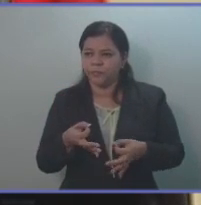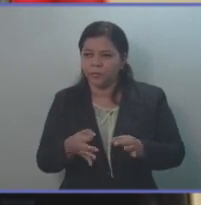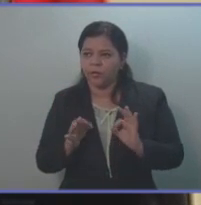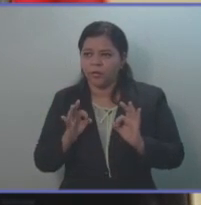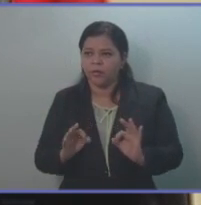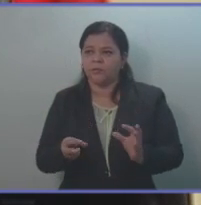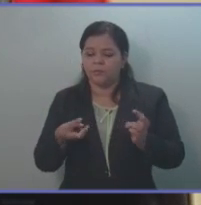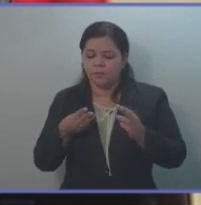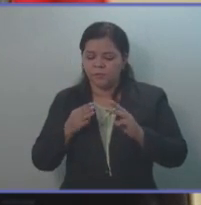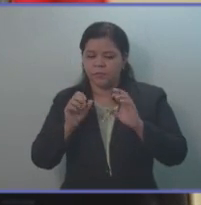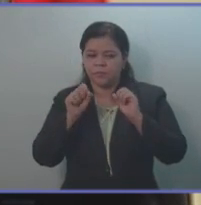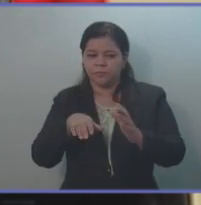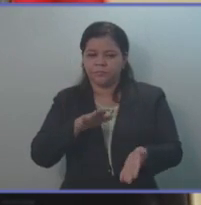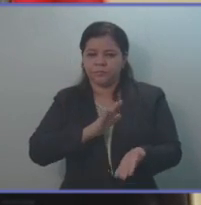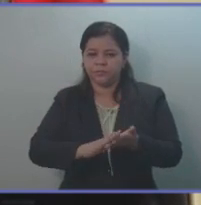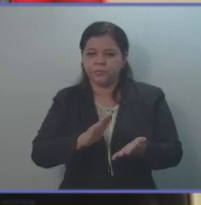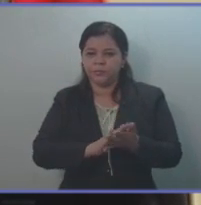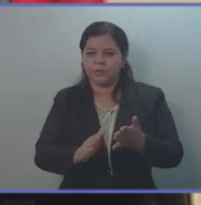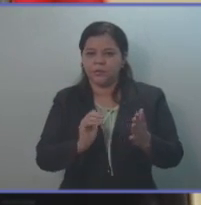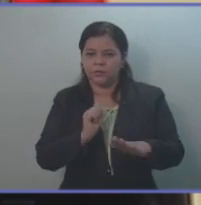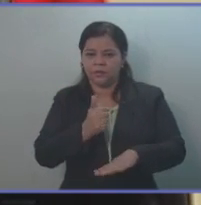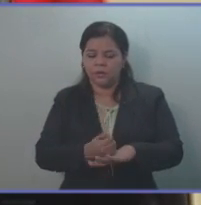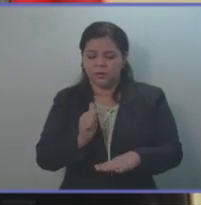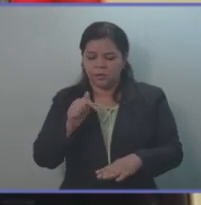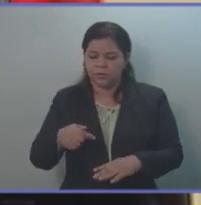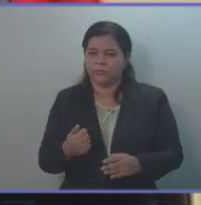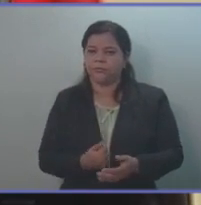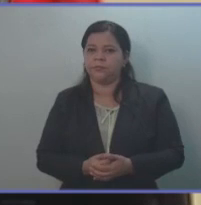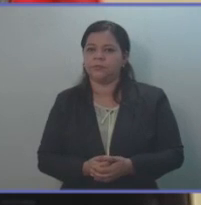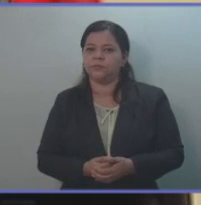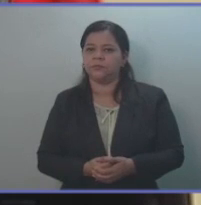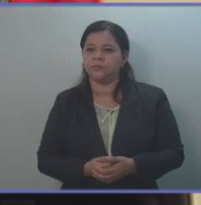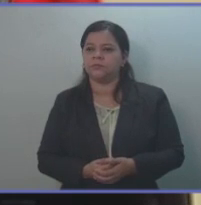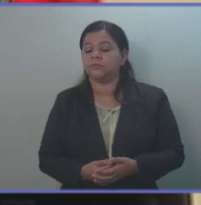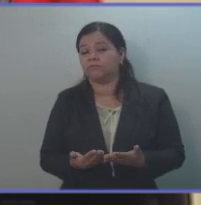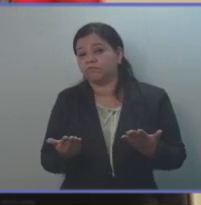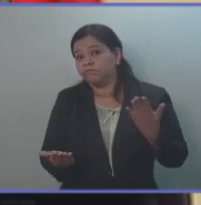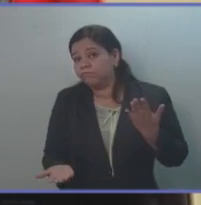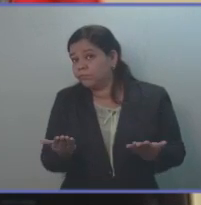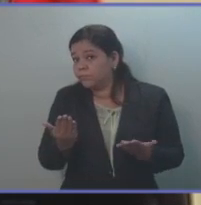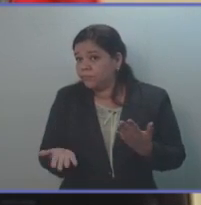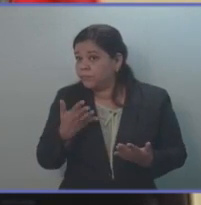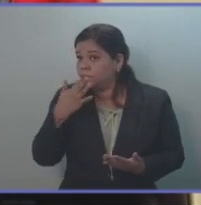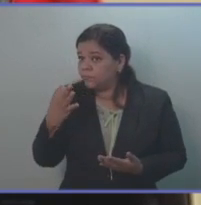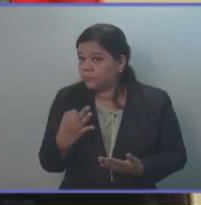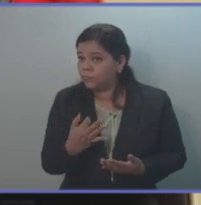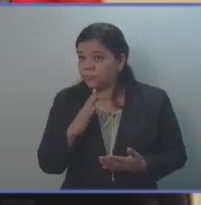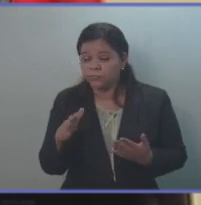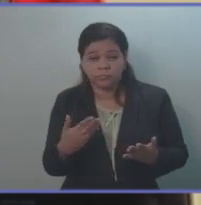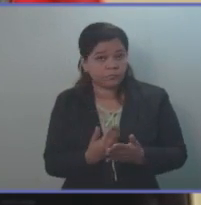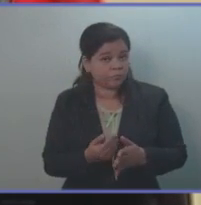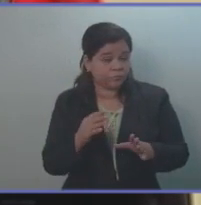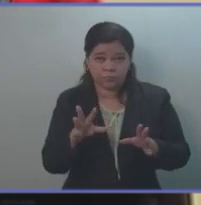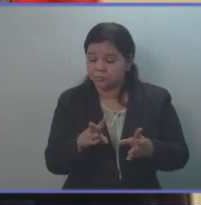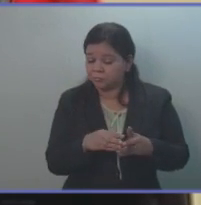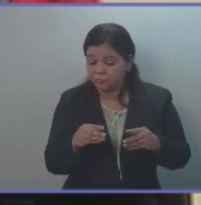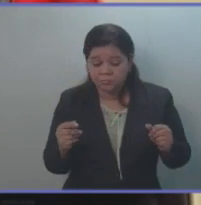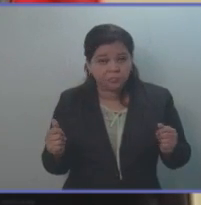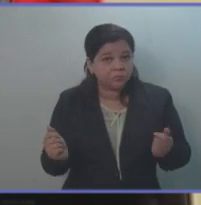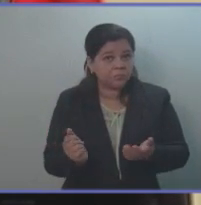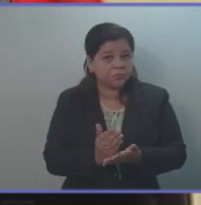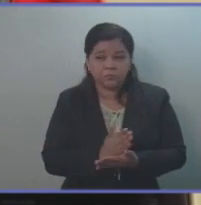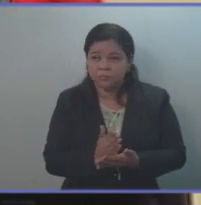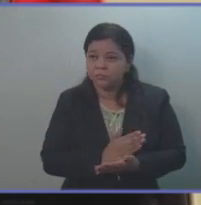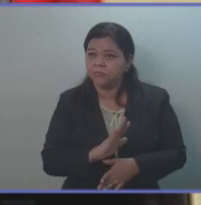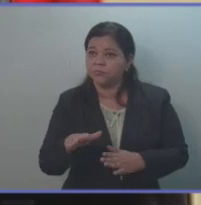que permita el financiamiento de la creación de estas plazas. Si bien es cierto, con esta medida no se resolverían inmediatamente